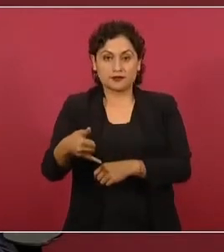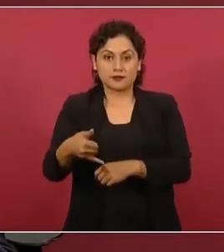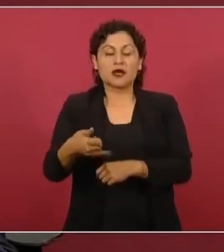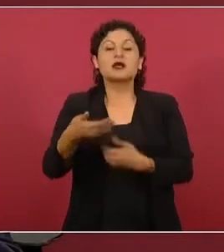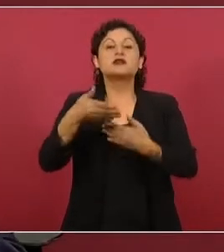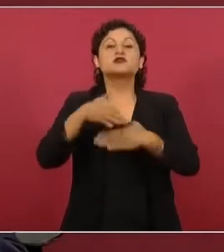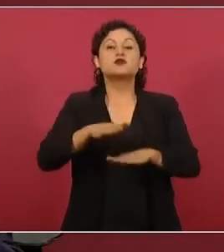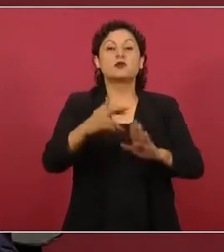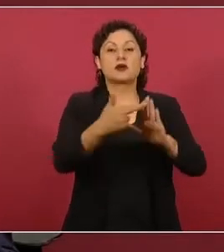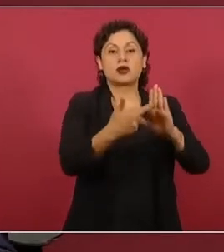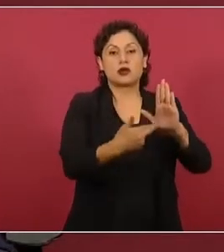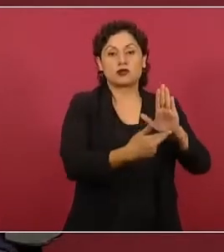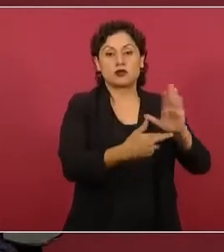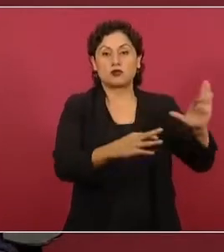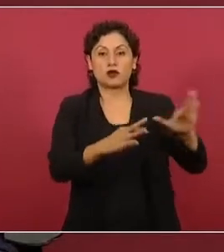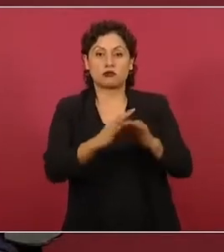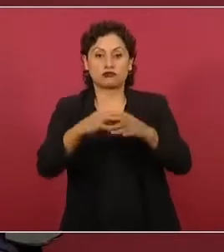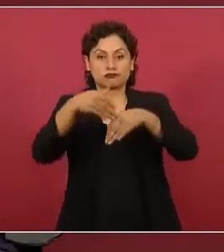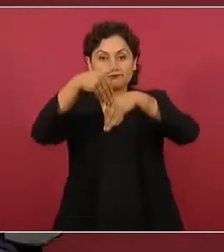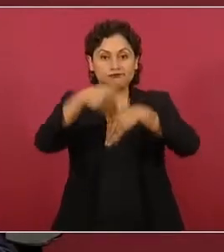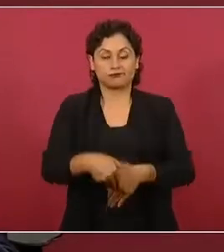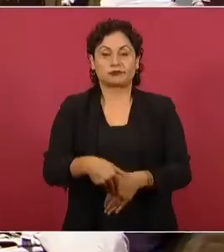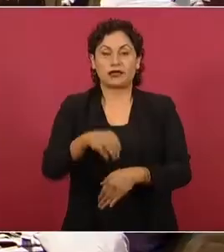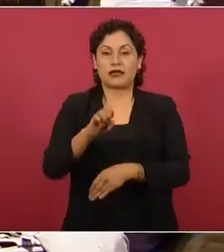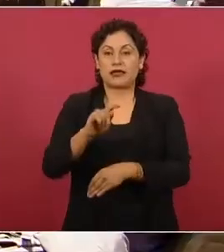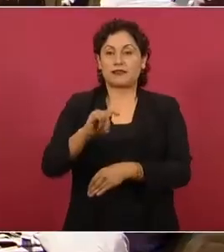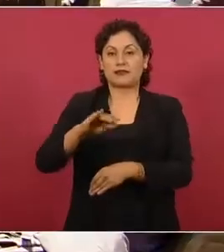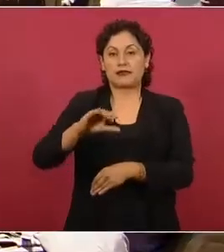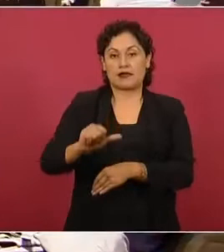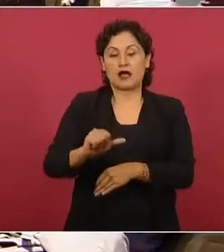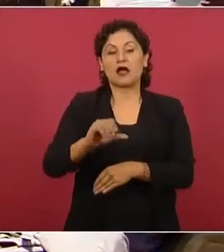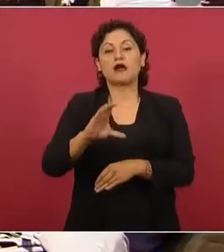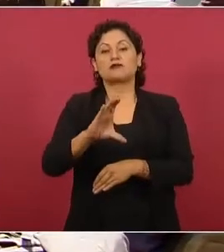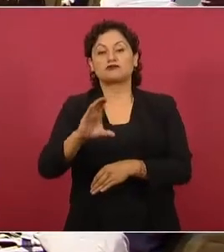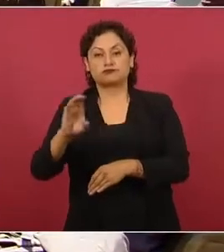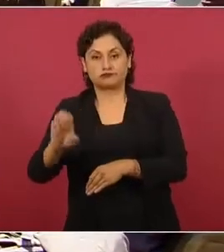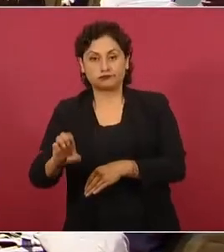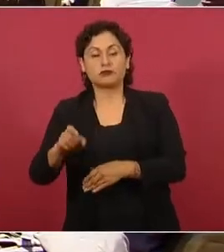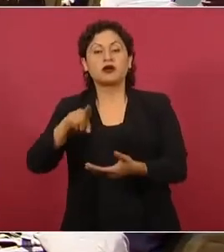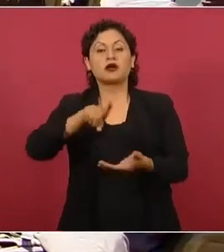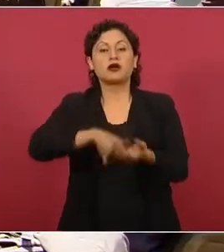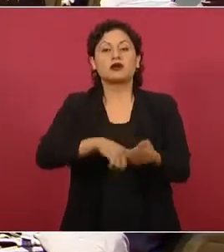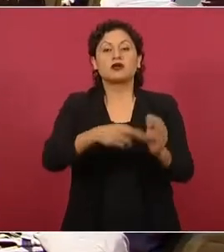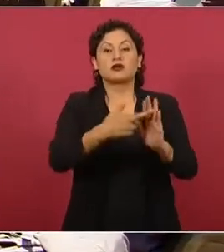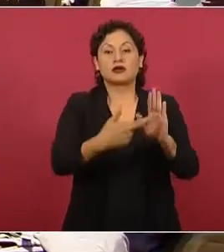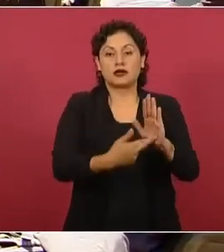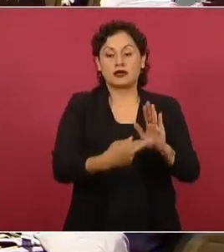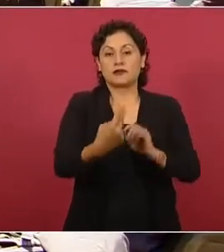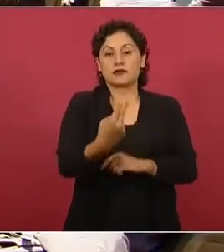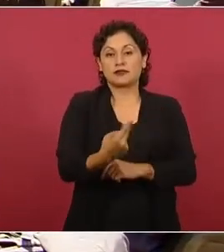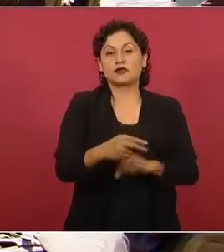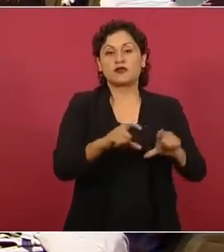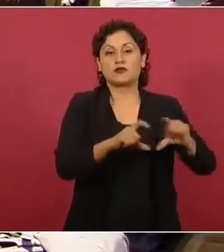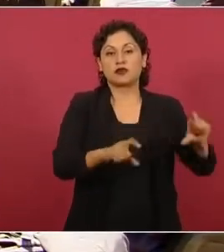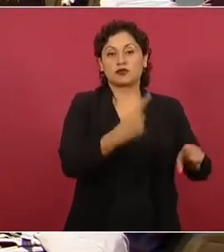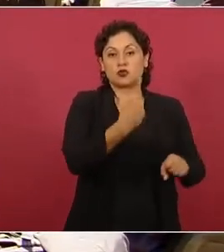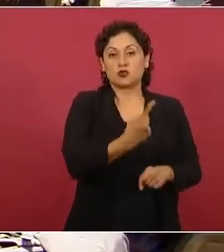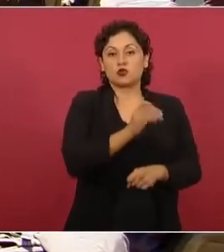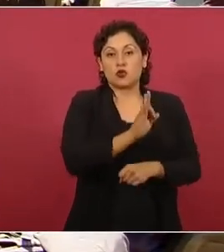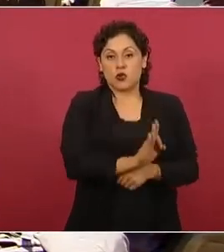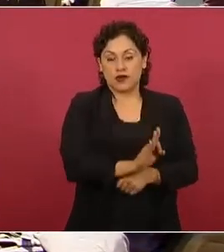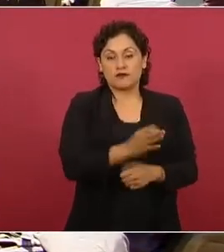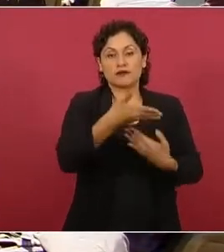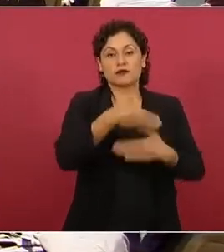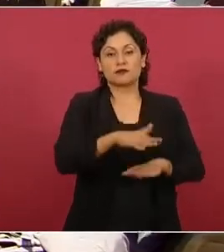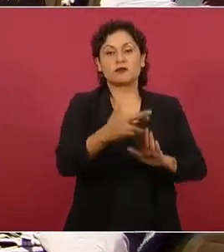aplicable y al Código de Ética en cumplimiento a la regla 25, fracción 1, inciso F, de las reglas de